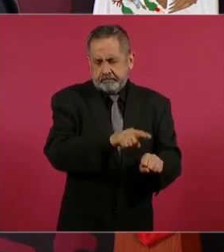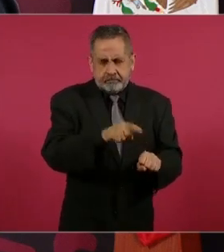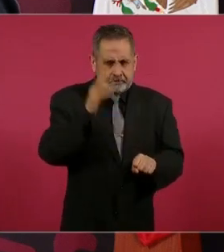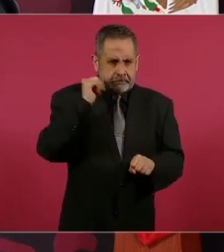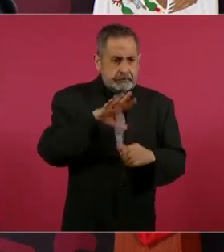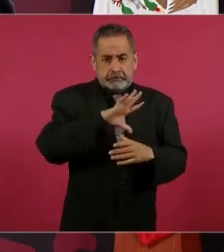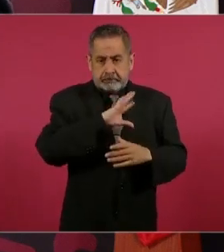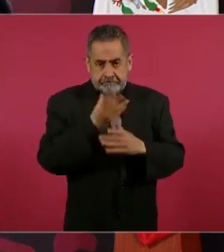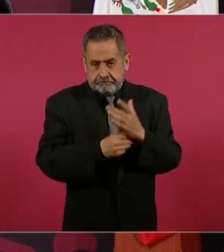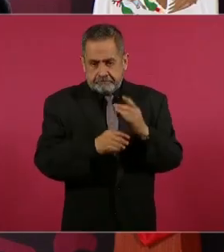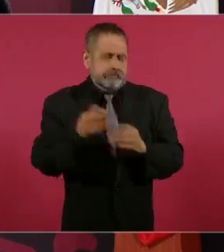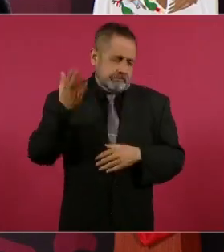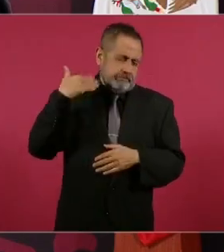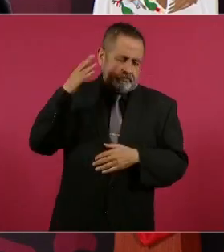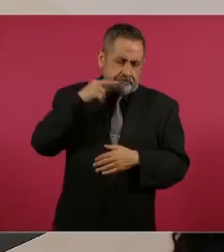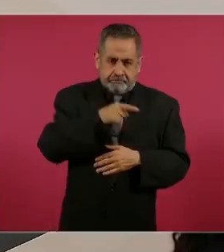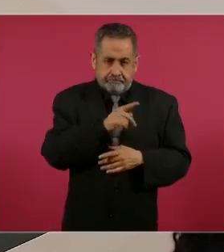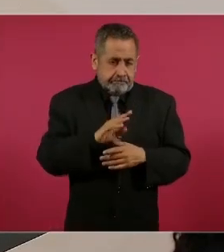huyendo,